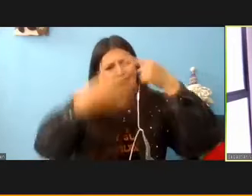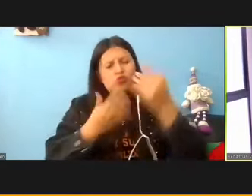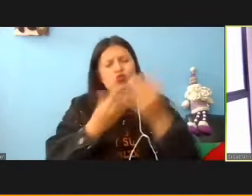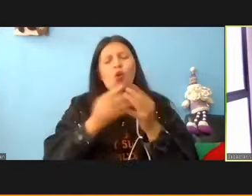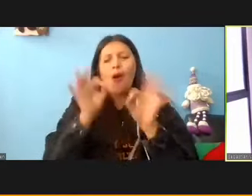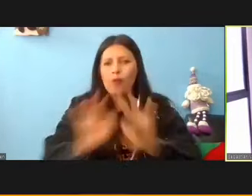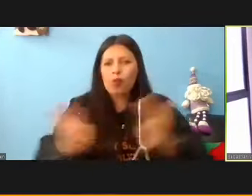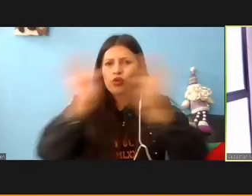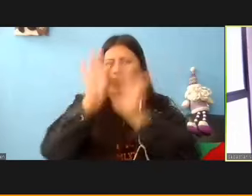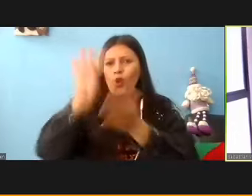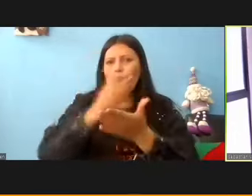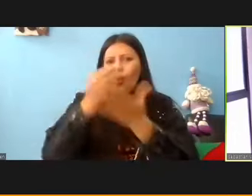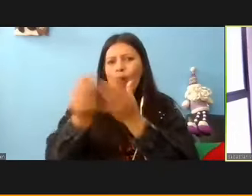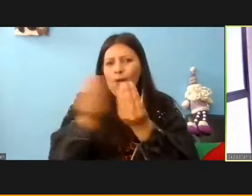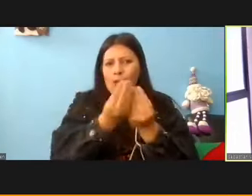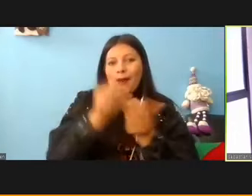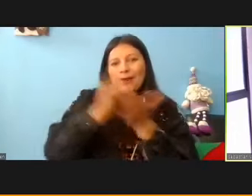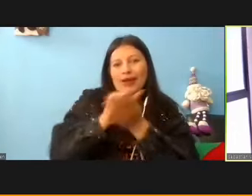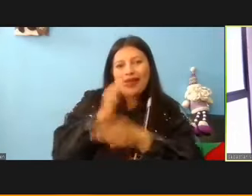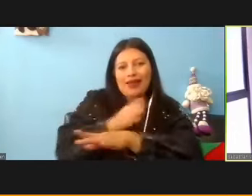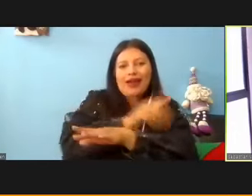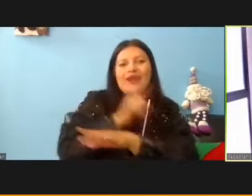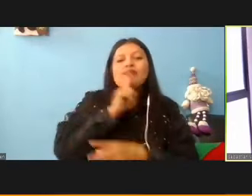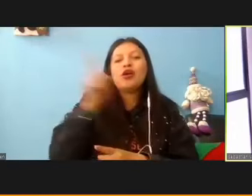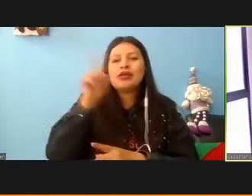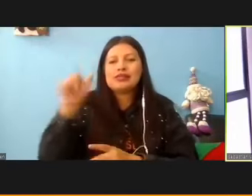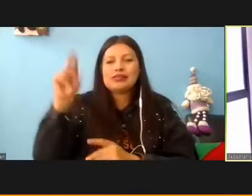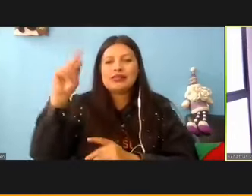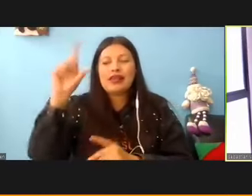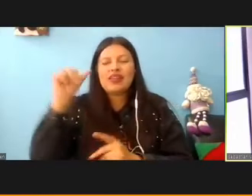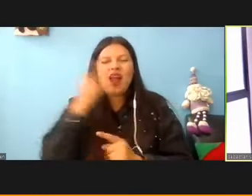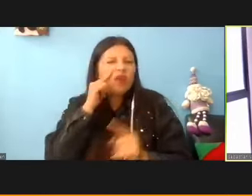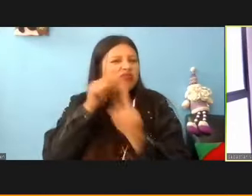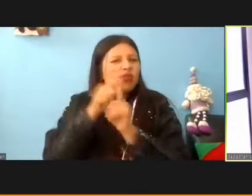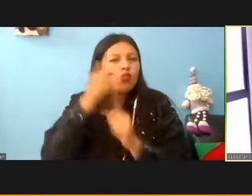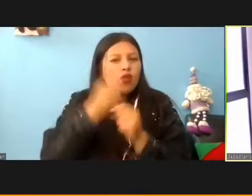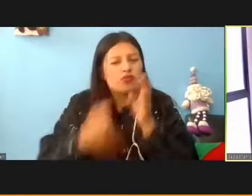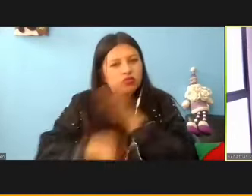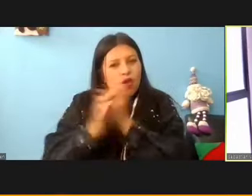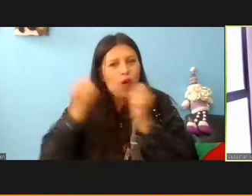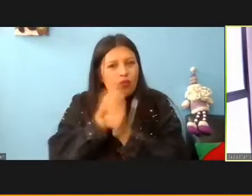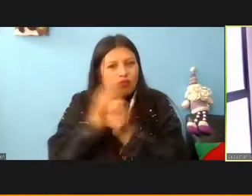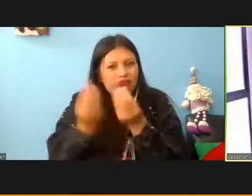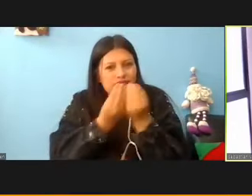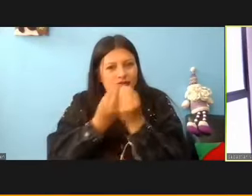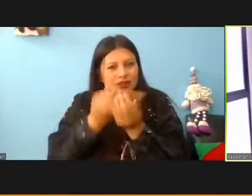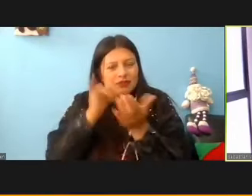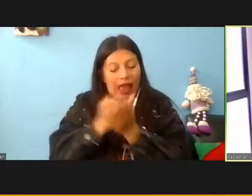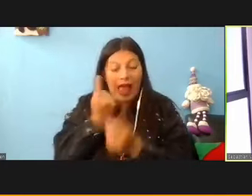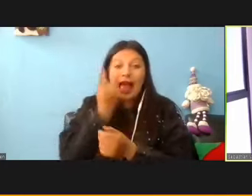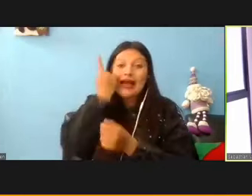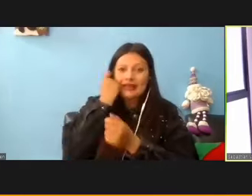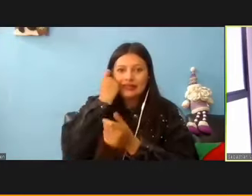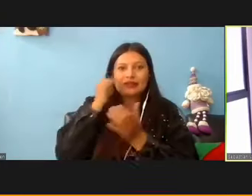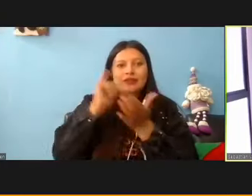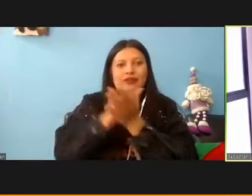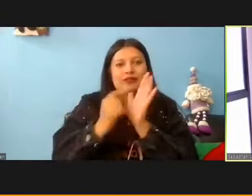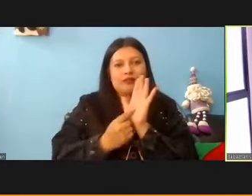conclusiones colectivas y, como decía Sandra, pues la intención de seguir trabajando juntos, como se decía ayer en la